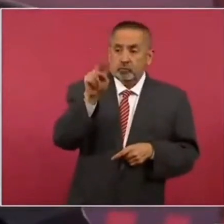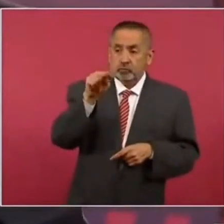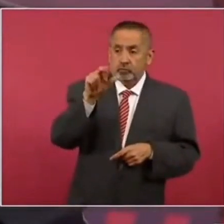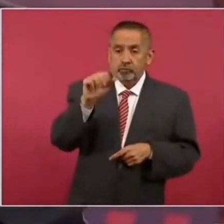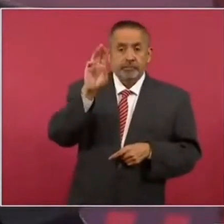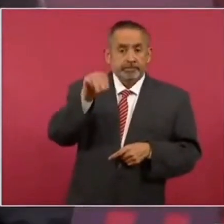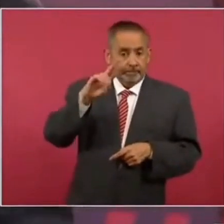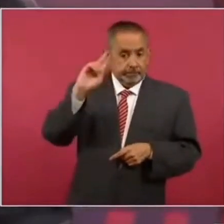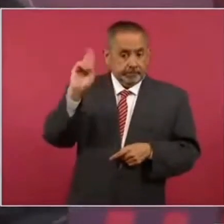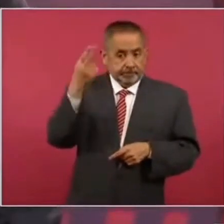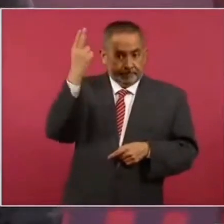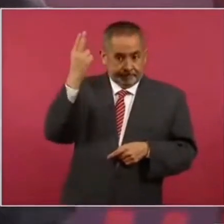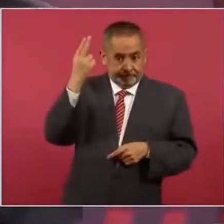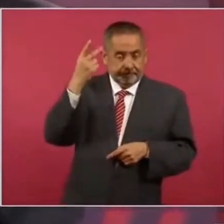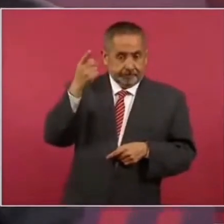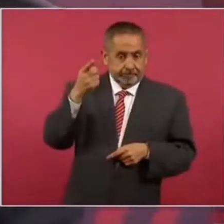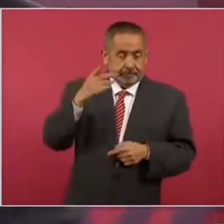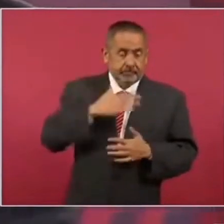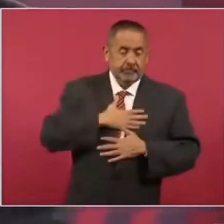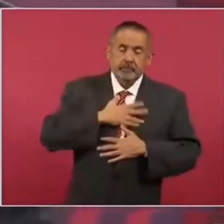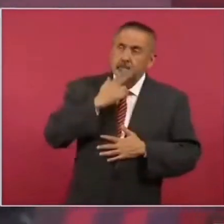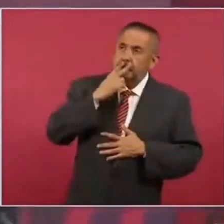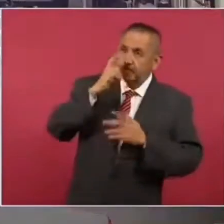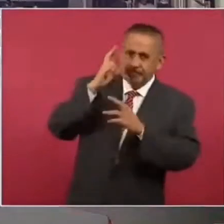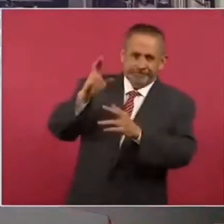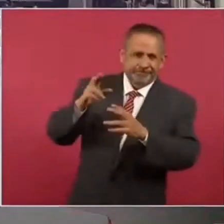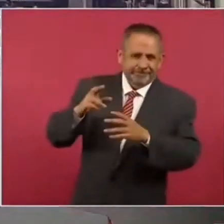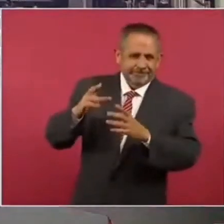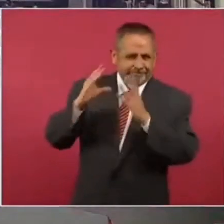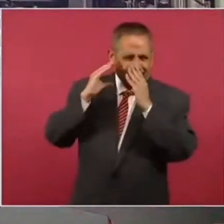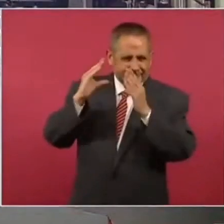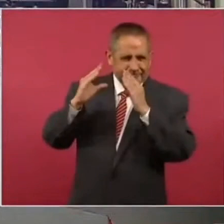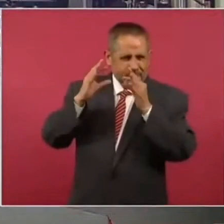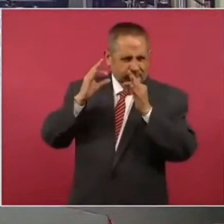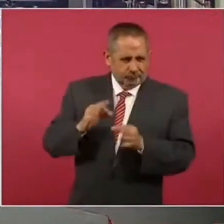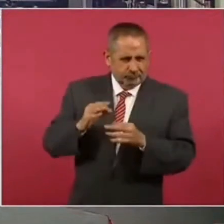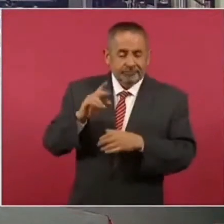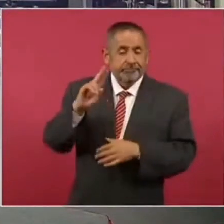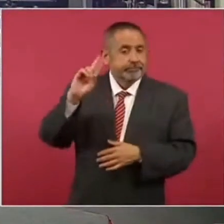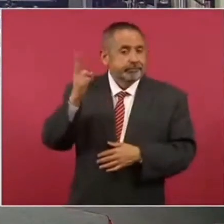de México, la UNAM, nuestra alma mater,